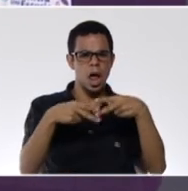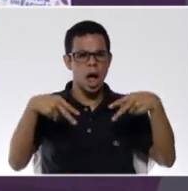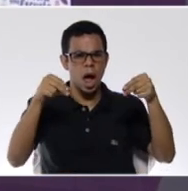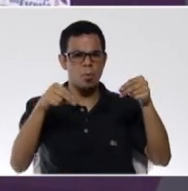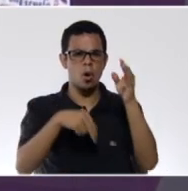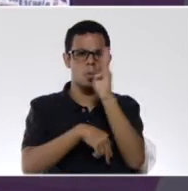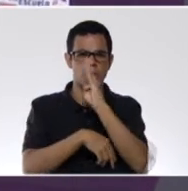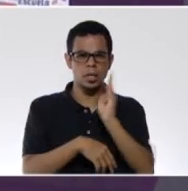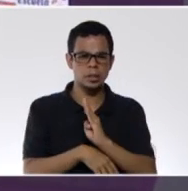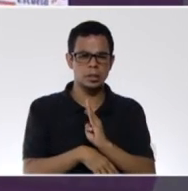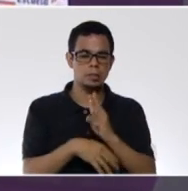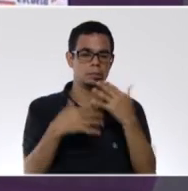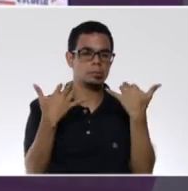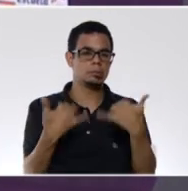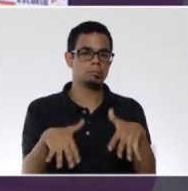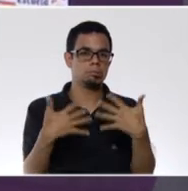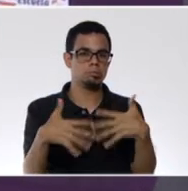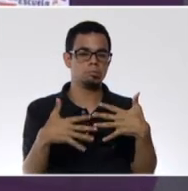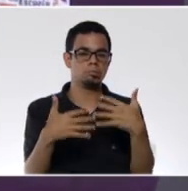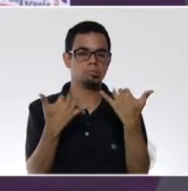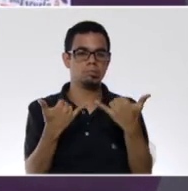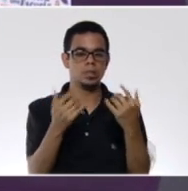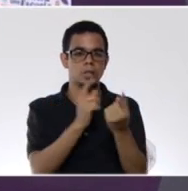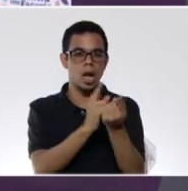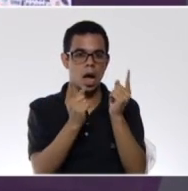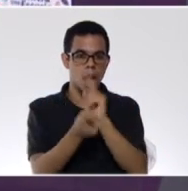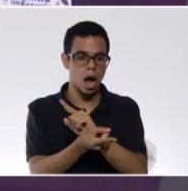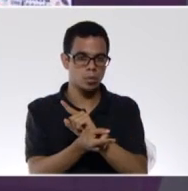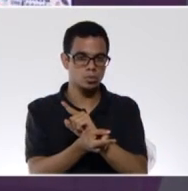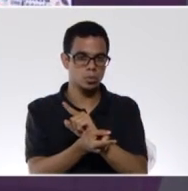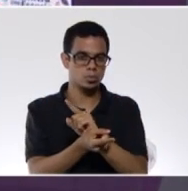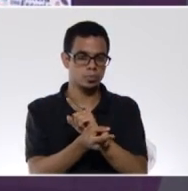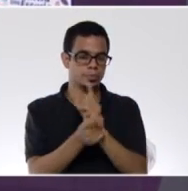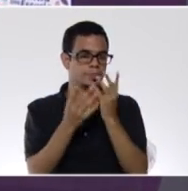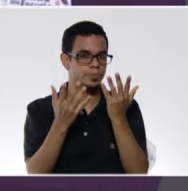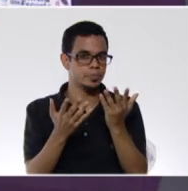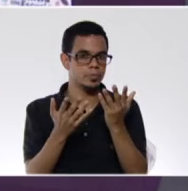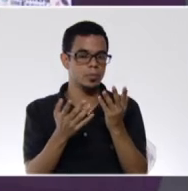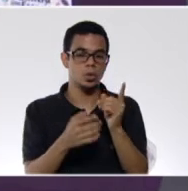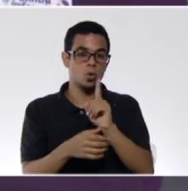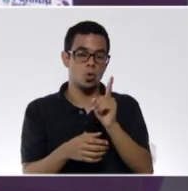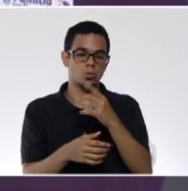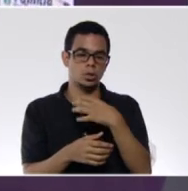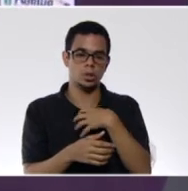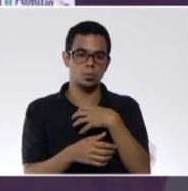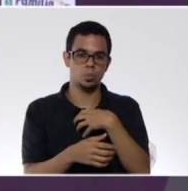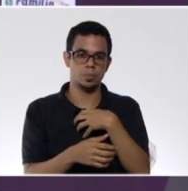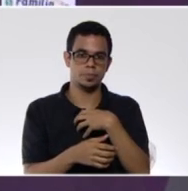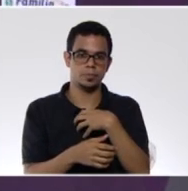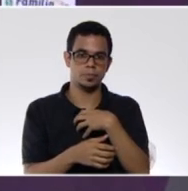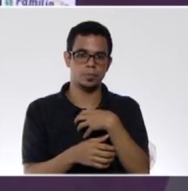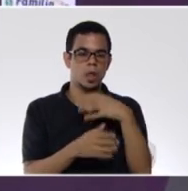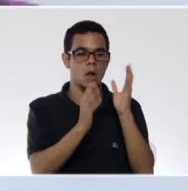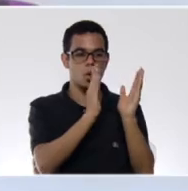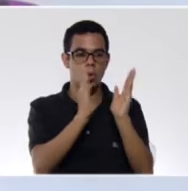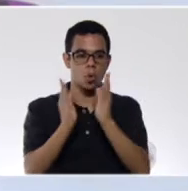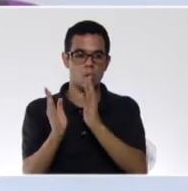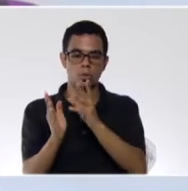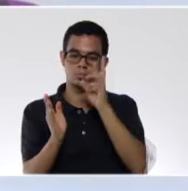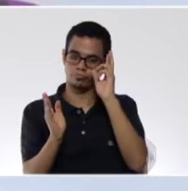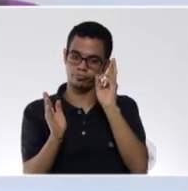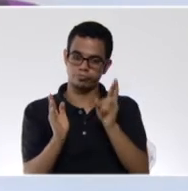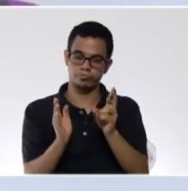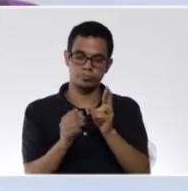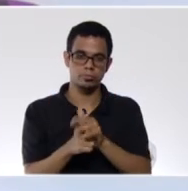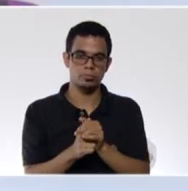Brasil, ya cambió la señal. Entonces, esas son las 2 condiciones de variaciones, que es lo primero que tenemos que